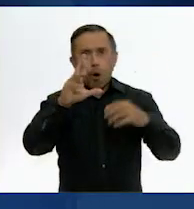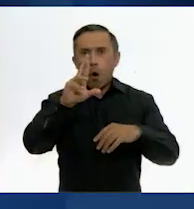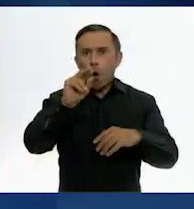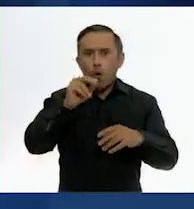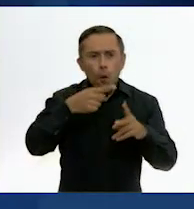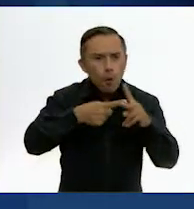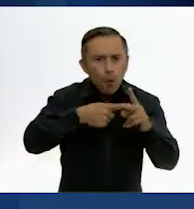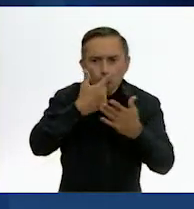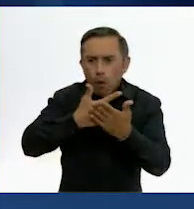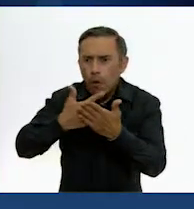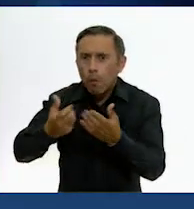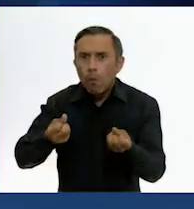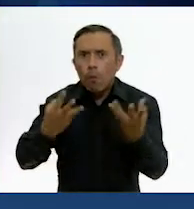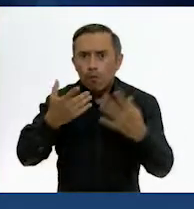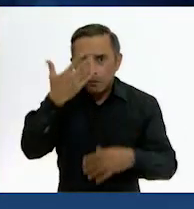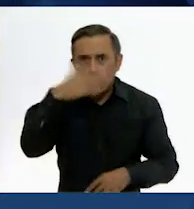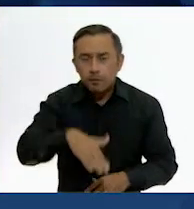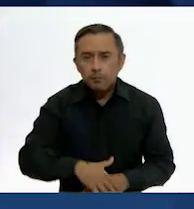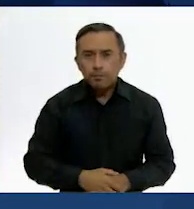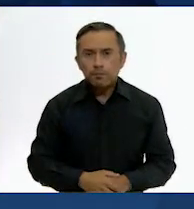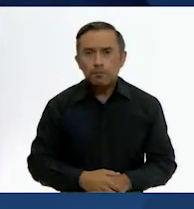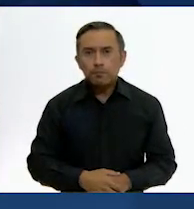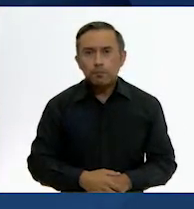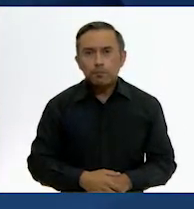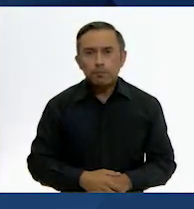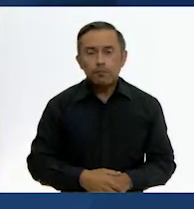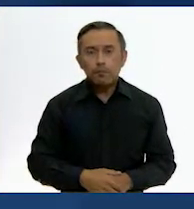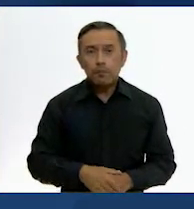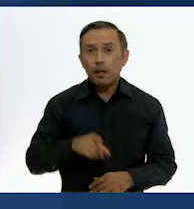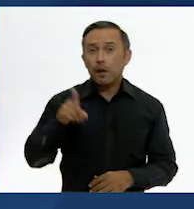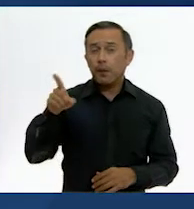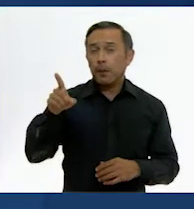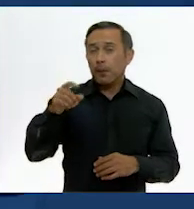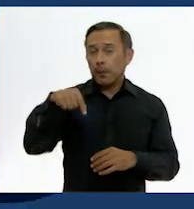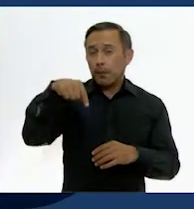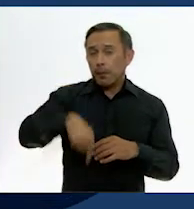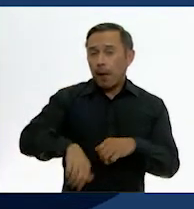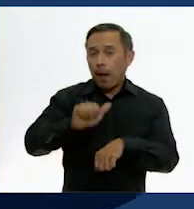sabes que es verde la neblina a mediodía en patagonia